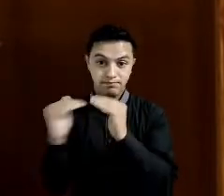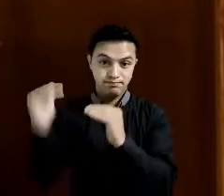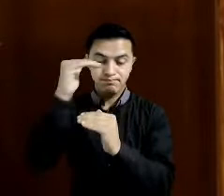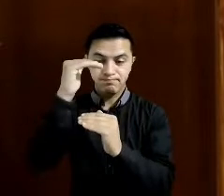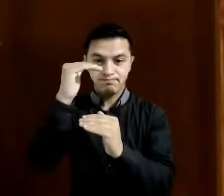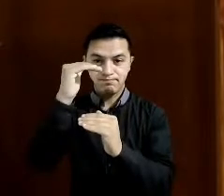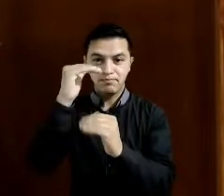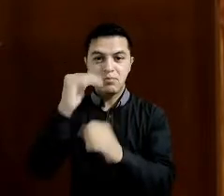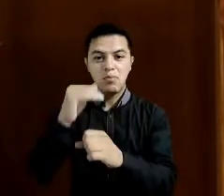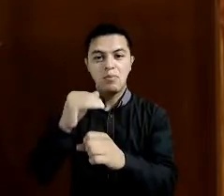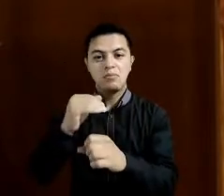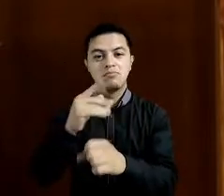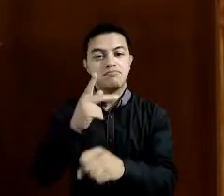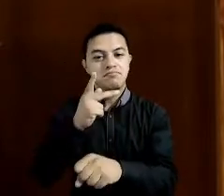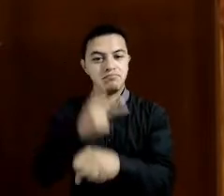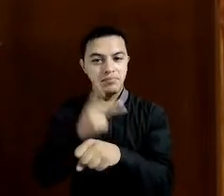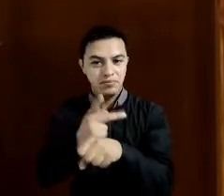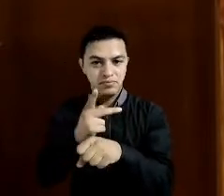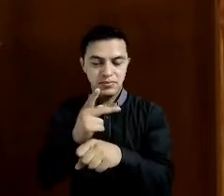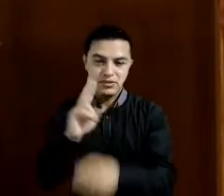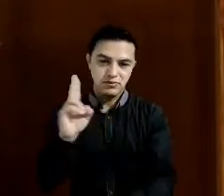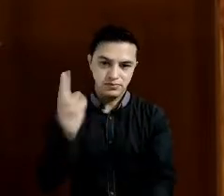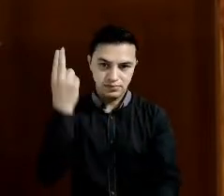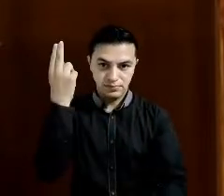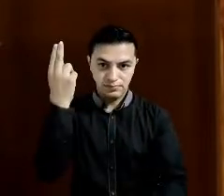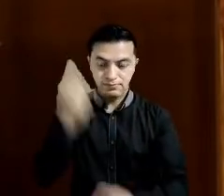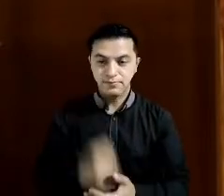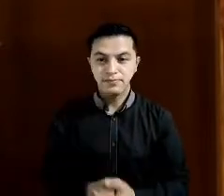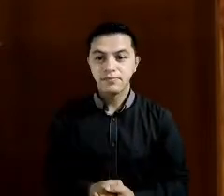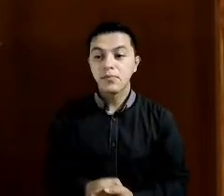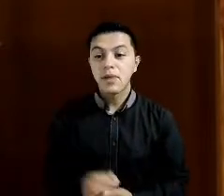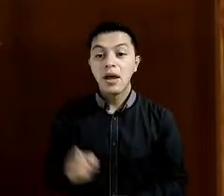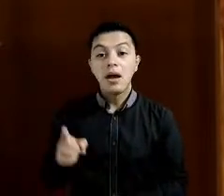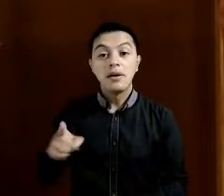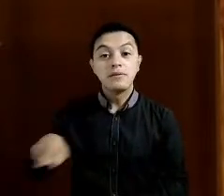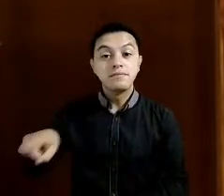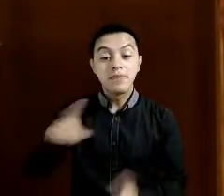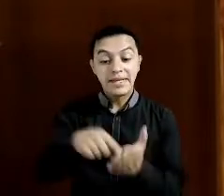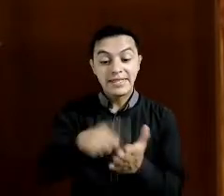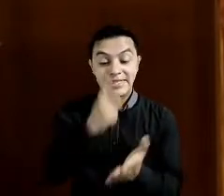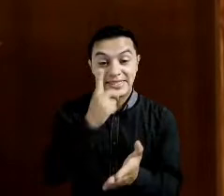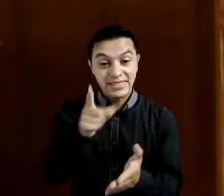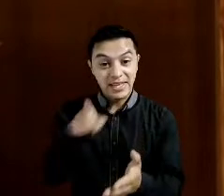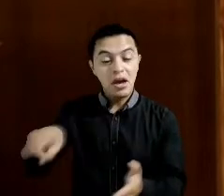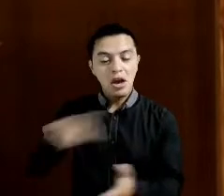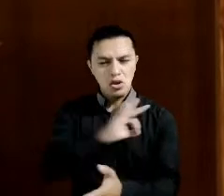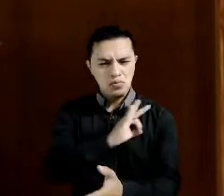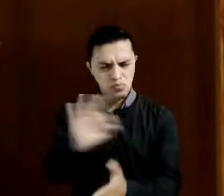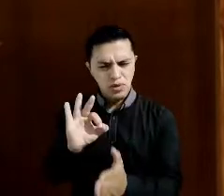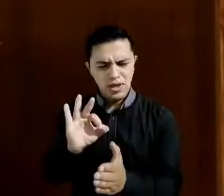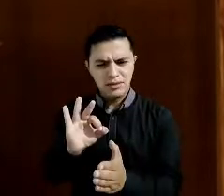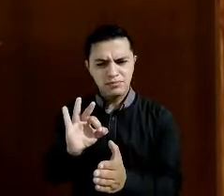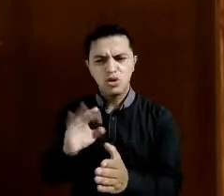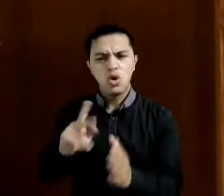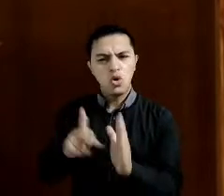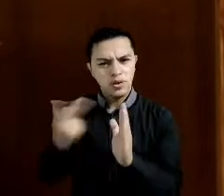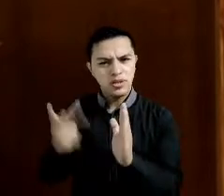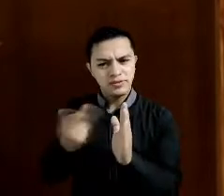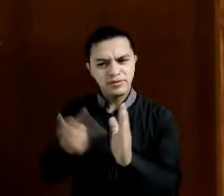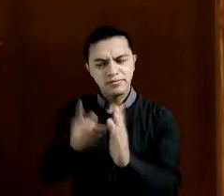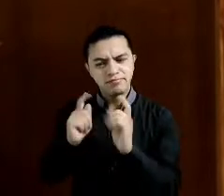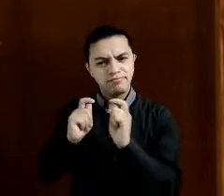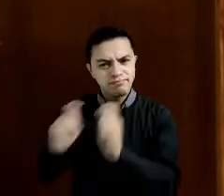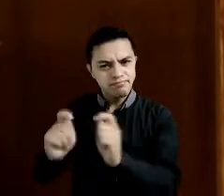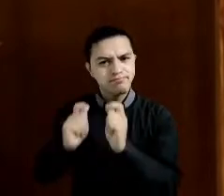en que estos puestos pueden ser renovados, se percibe el trato legislativo diferenciado